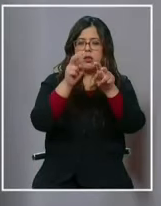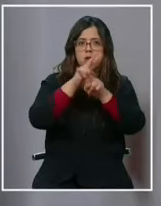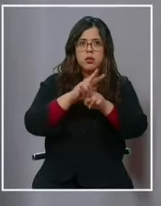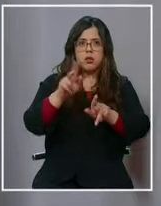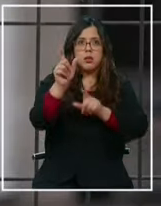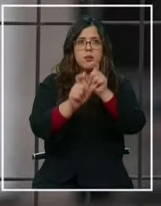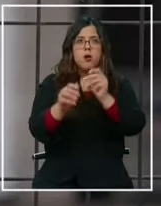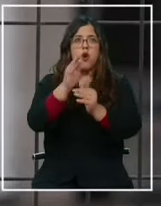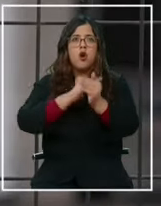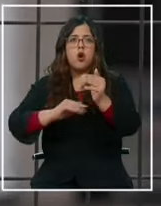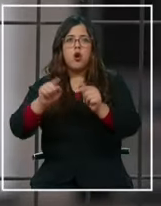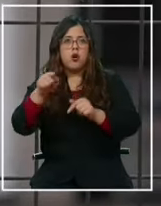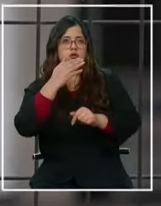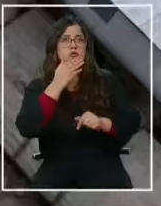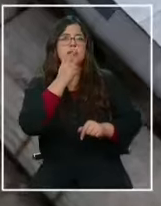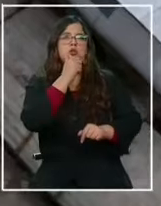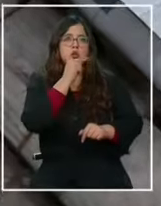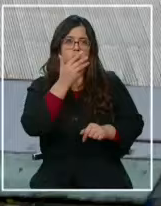y generando sospechas.